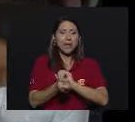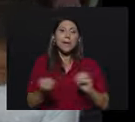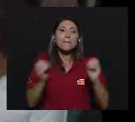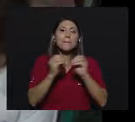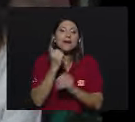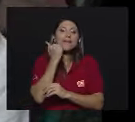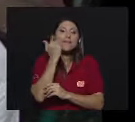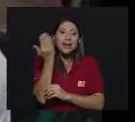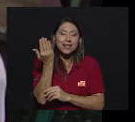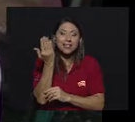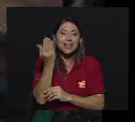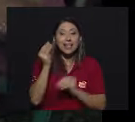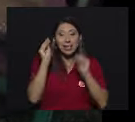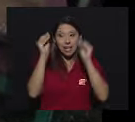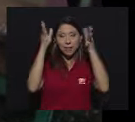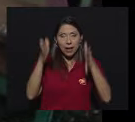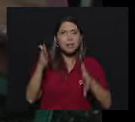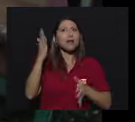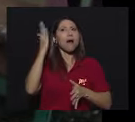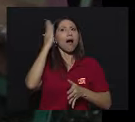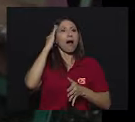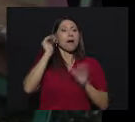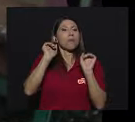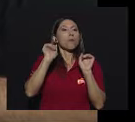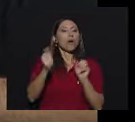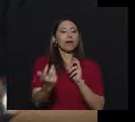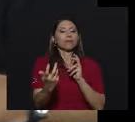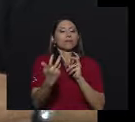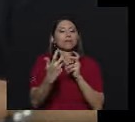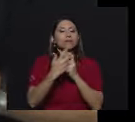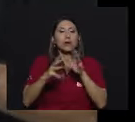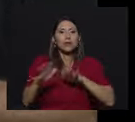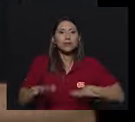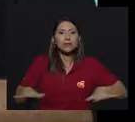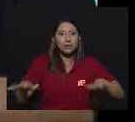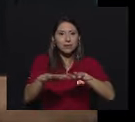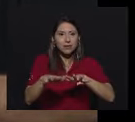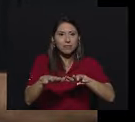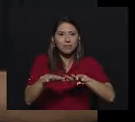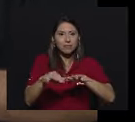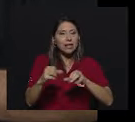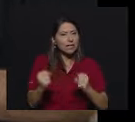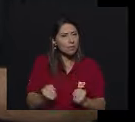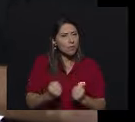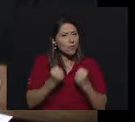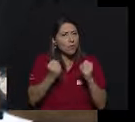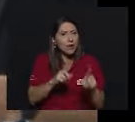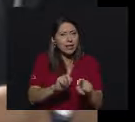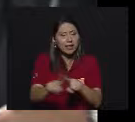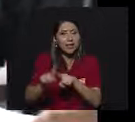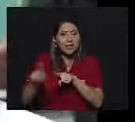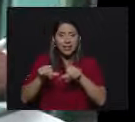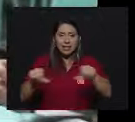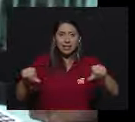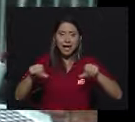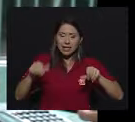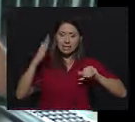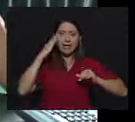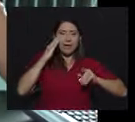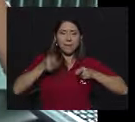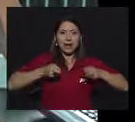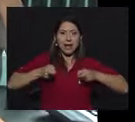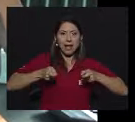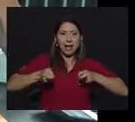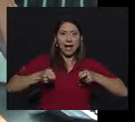que la formación le permita al maestro hacer esa contextualización, que sea muy fuerte en las diferentes disciplinas que maneja, que haga una